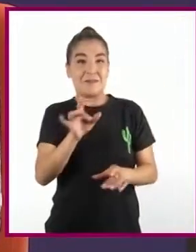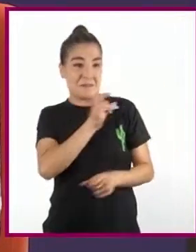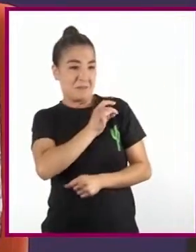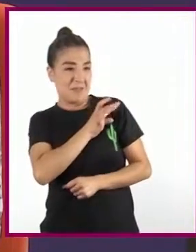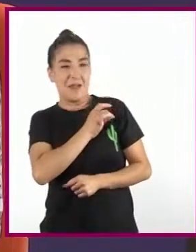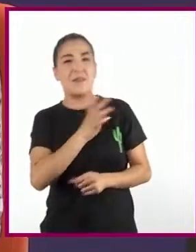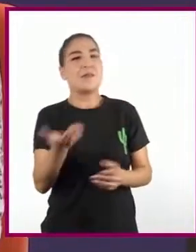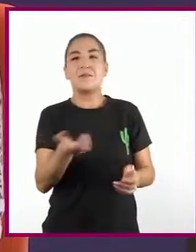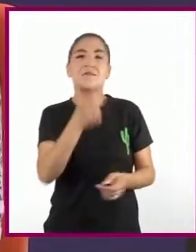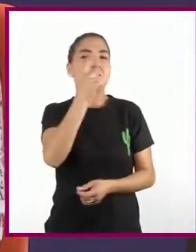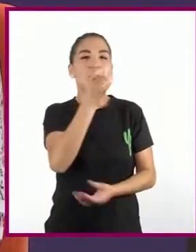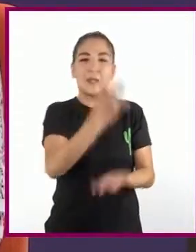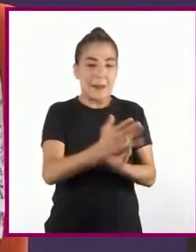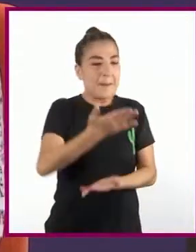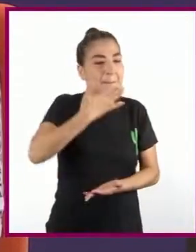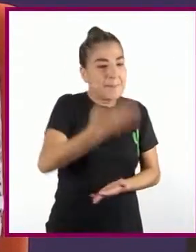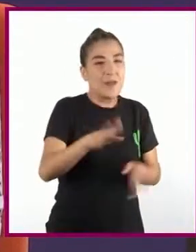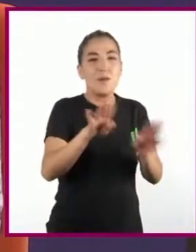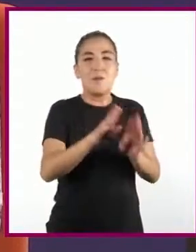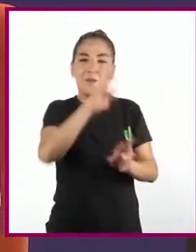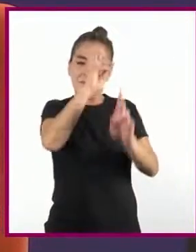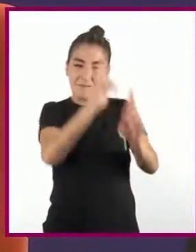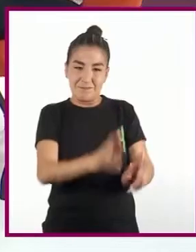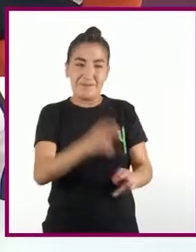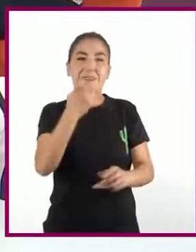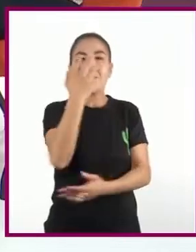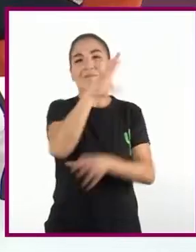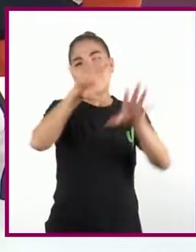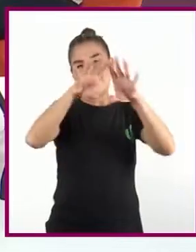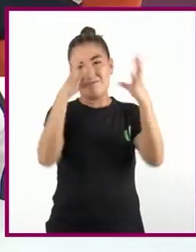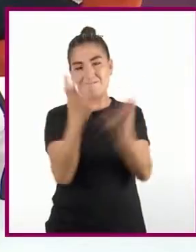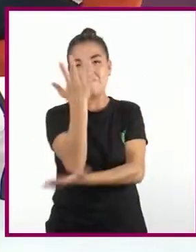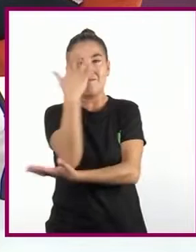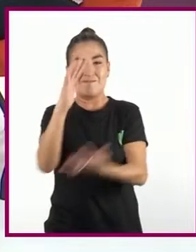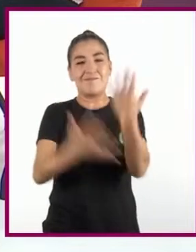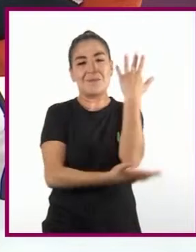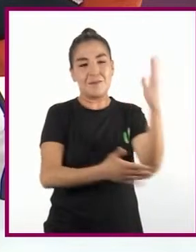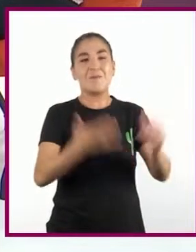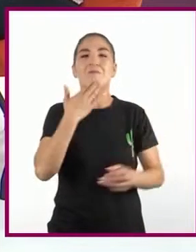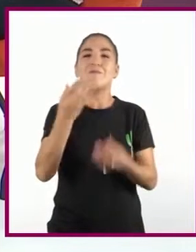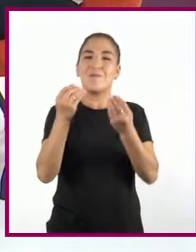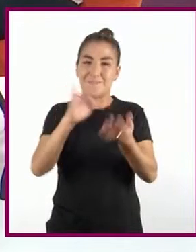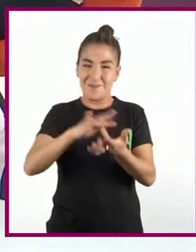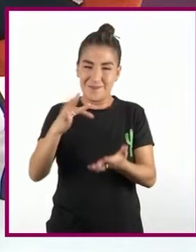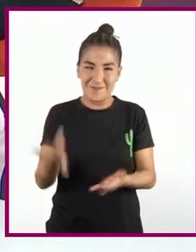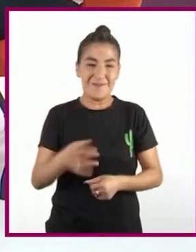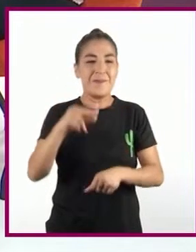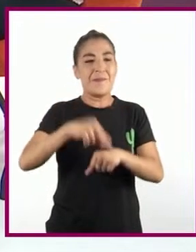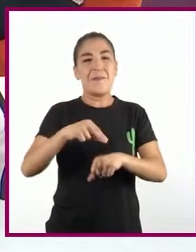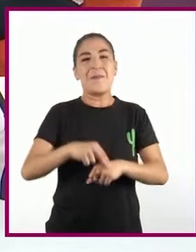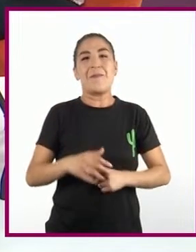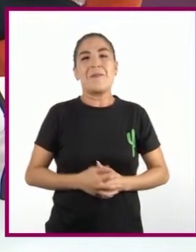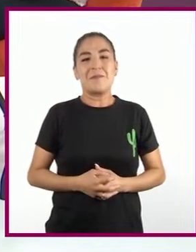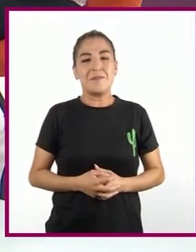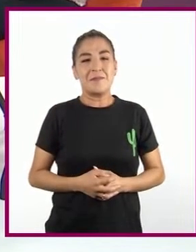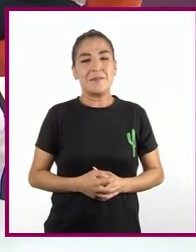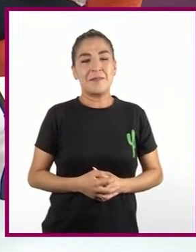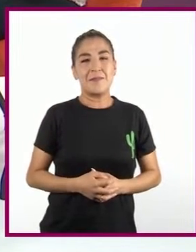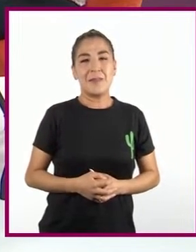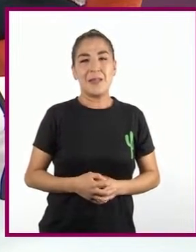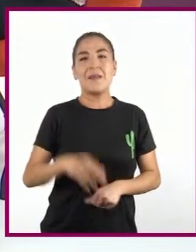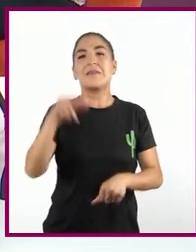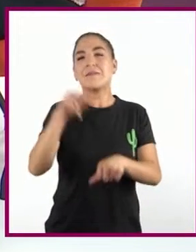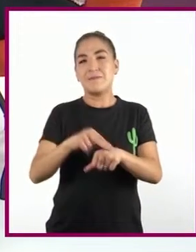simple y sencillamente hacerlo bien y tenerle respeto al medio ambiente. Correcto. Muchas gracias, doctora. Muchas gracias, doctora.